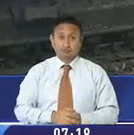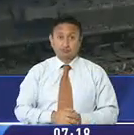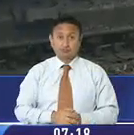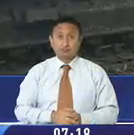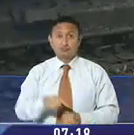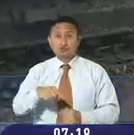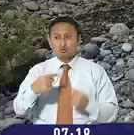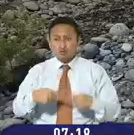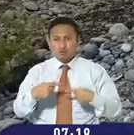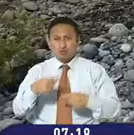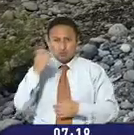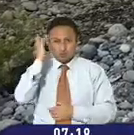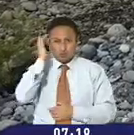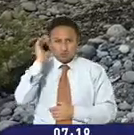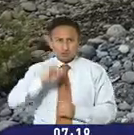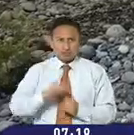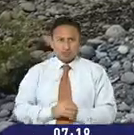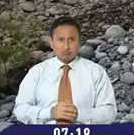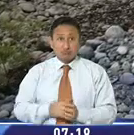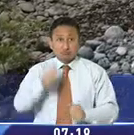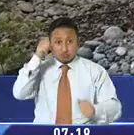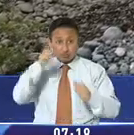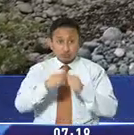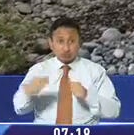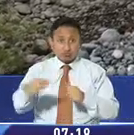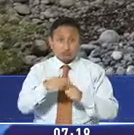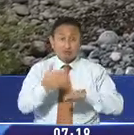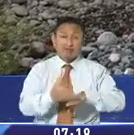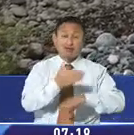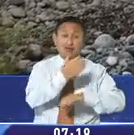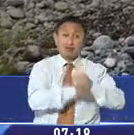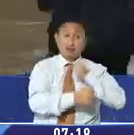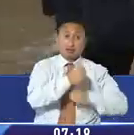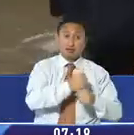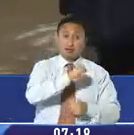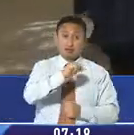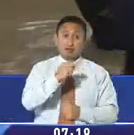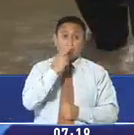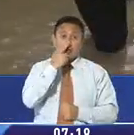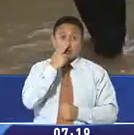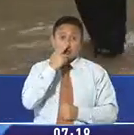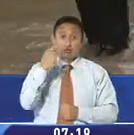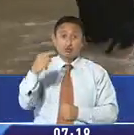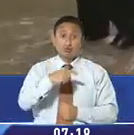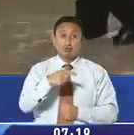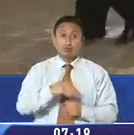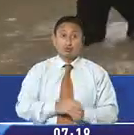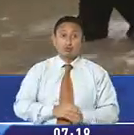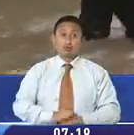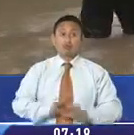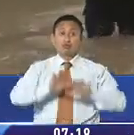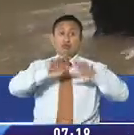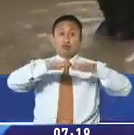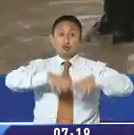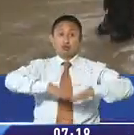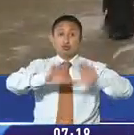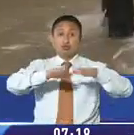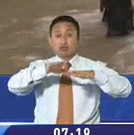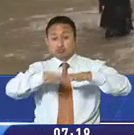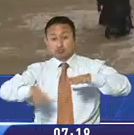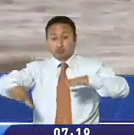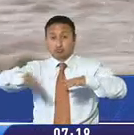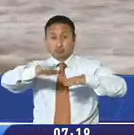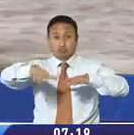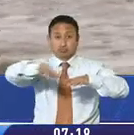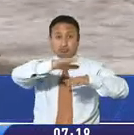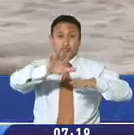permanente. En su memoria perdura la tragedia de junio del año anterior, cuando la creciente de este correntoso río se metió a su ribera izquierda,